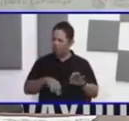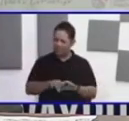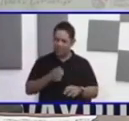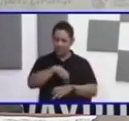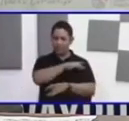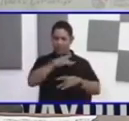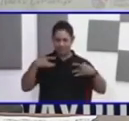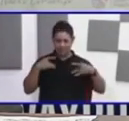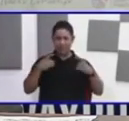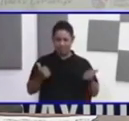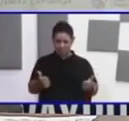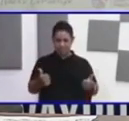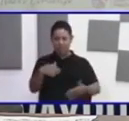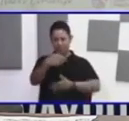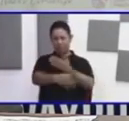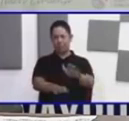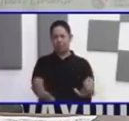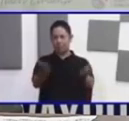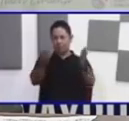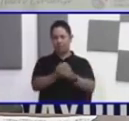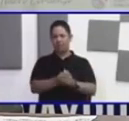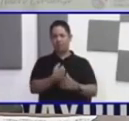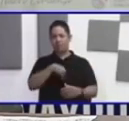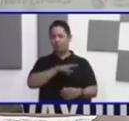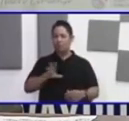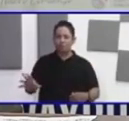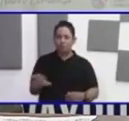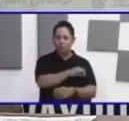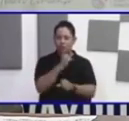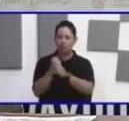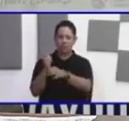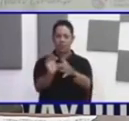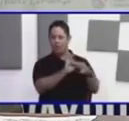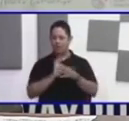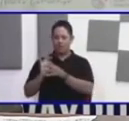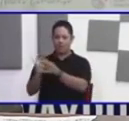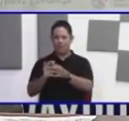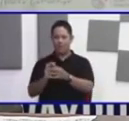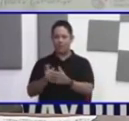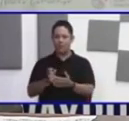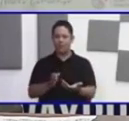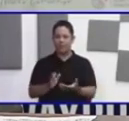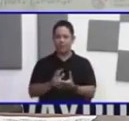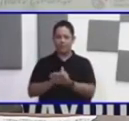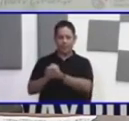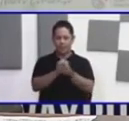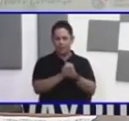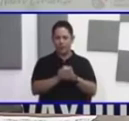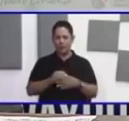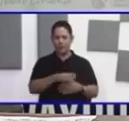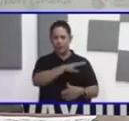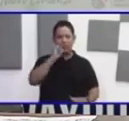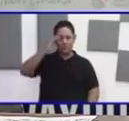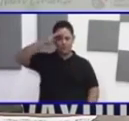salud, vamos a salir adelante. Todos debemos trabajar conjuntamente, agarrados de la mano con el coronel